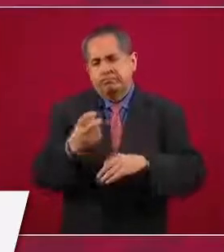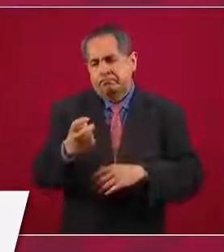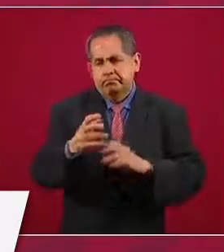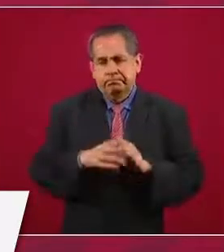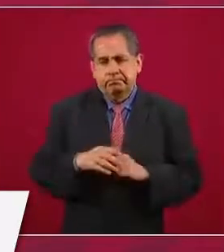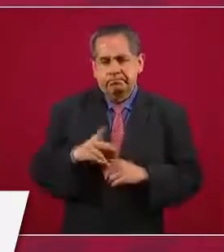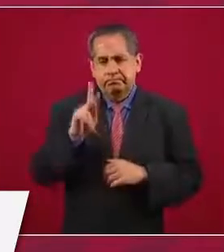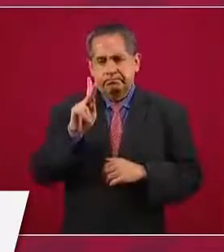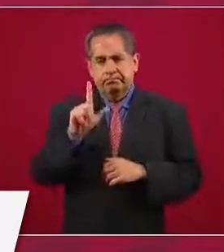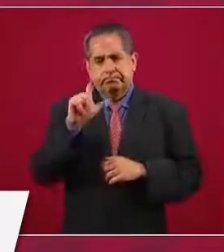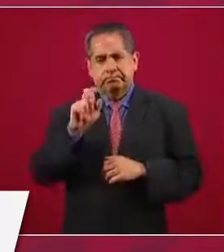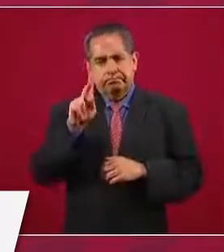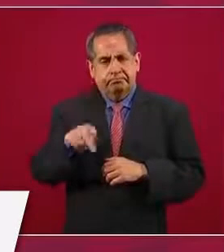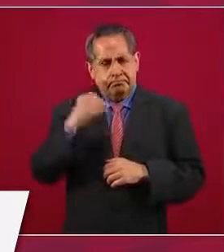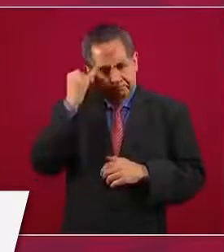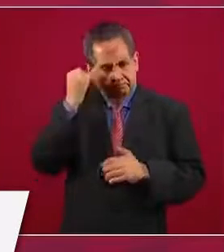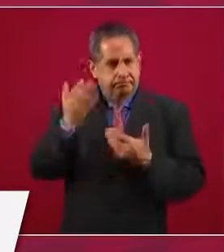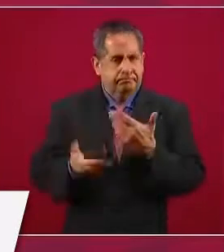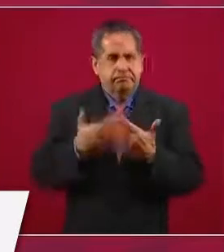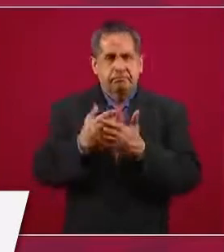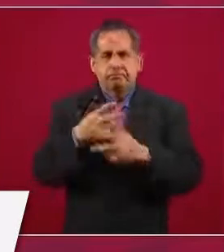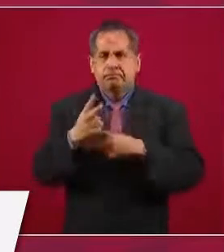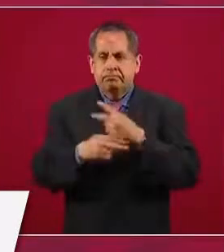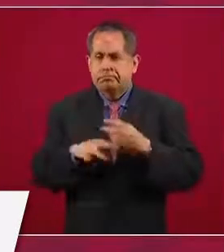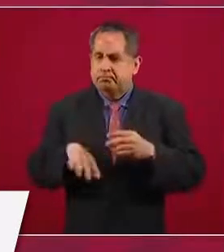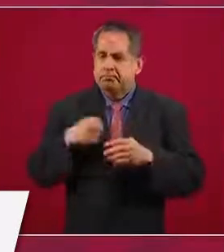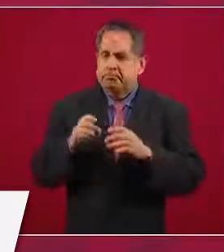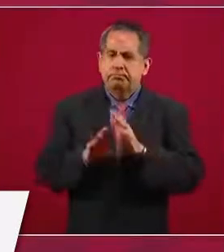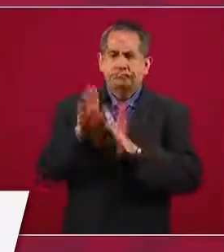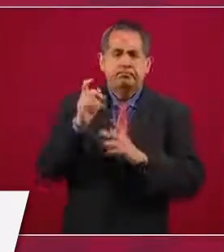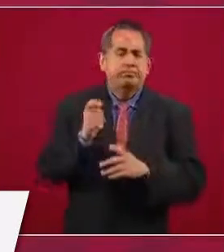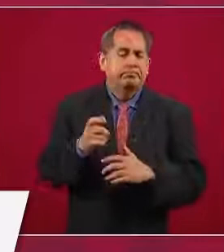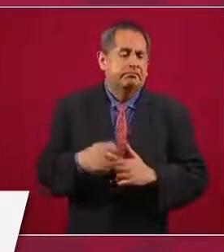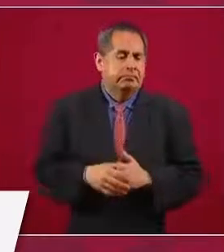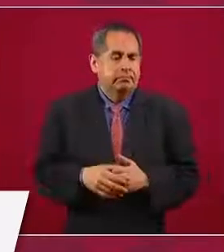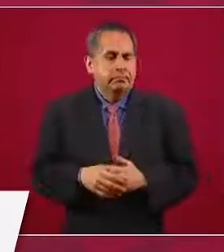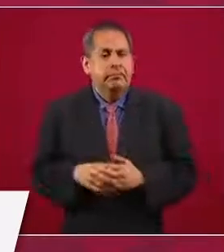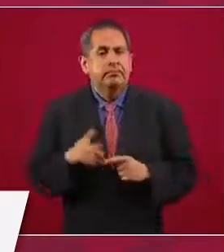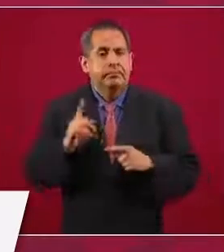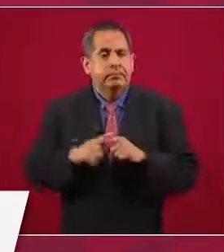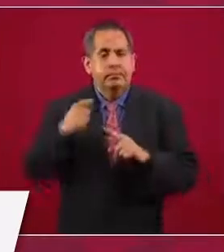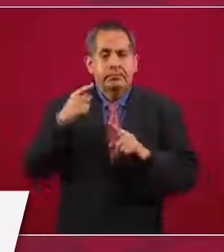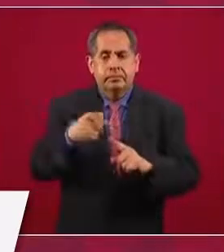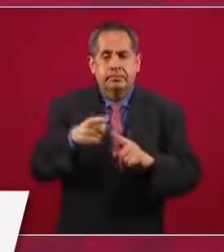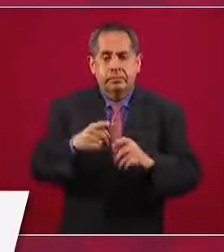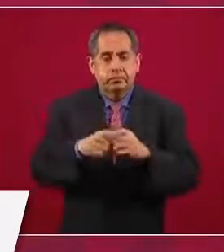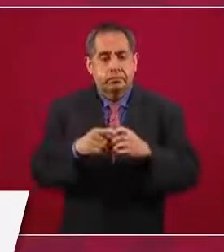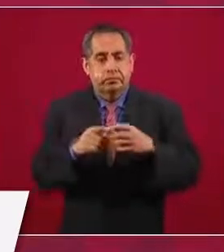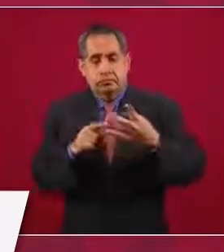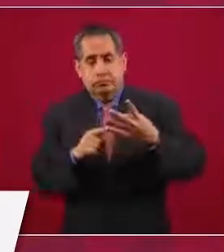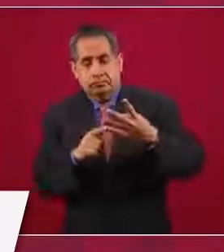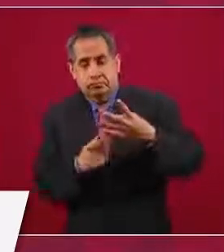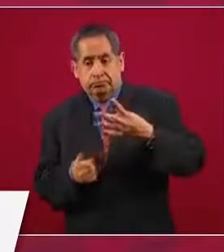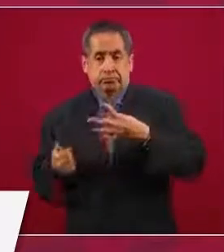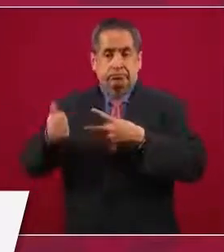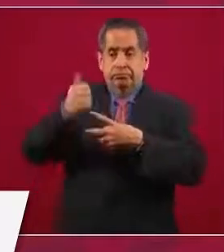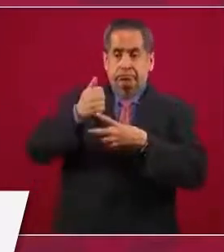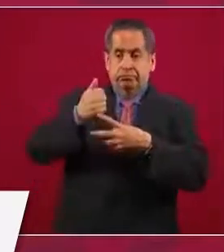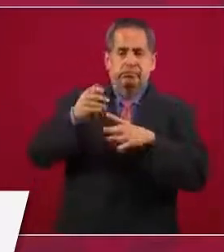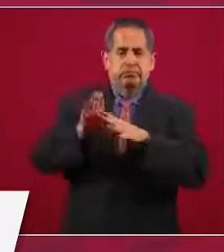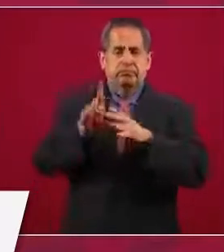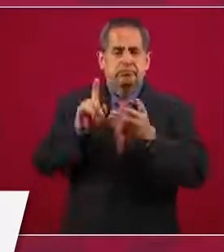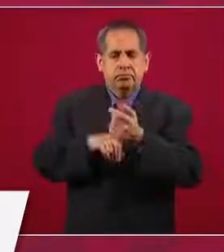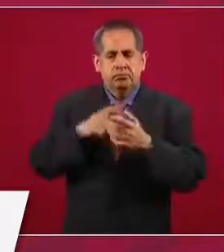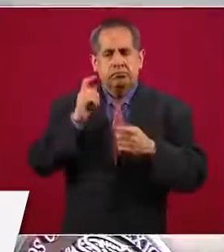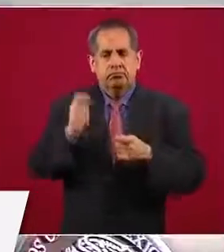planteando que vamos a recuperarse con el complemento arriba de